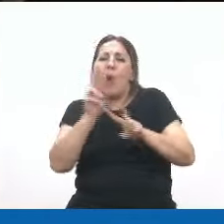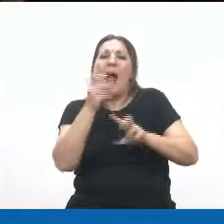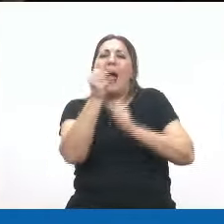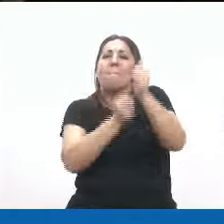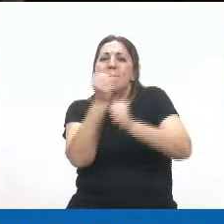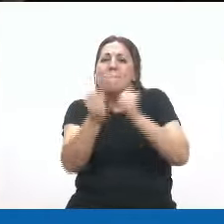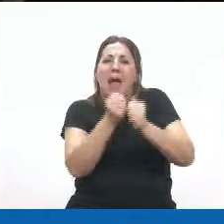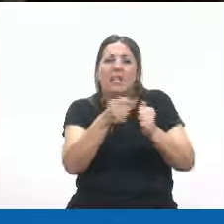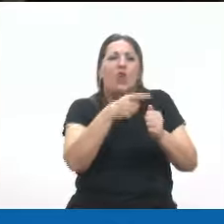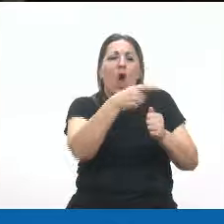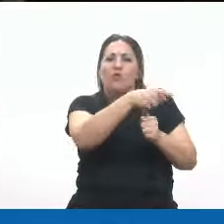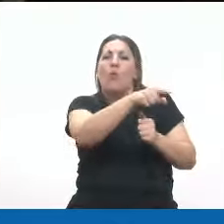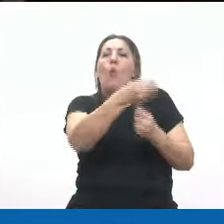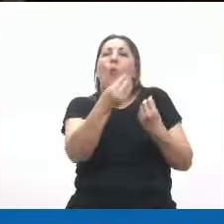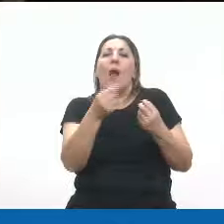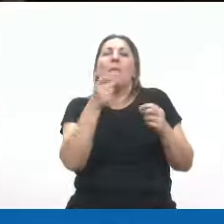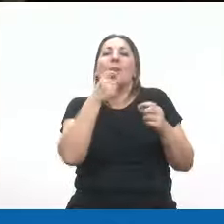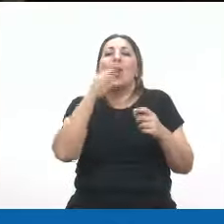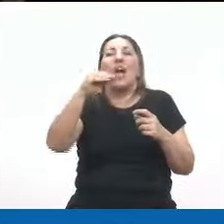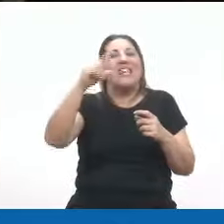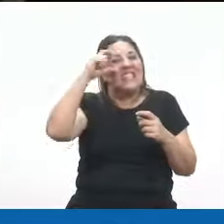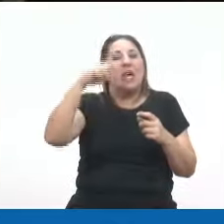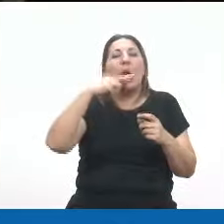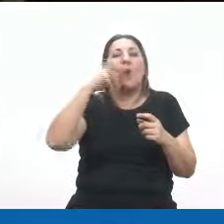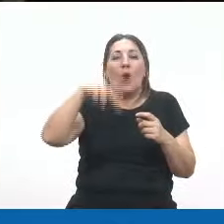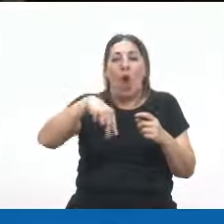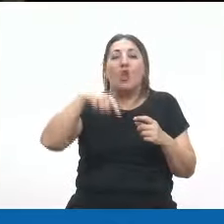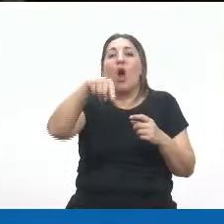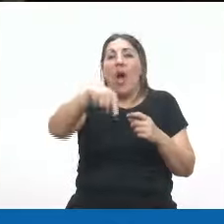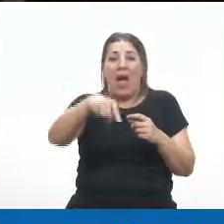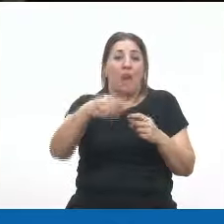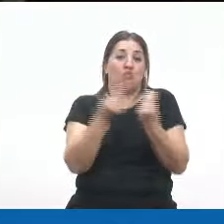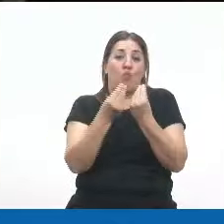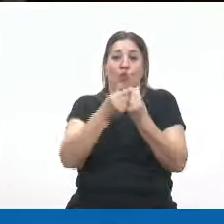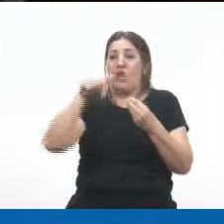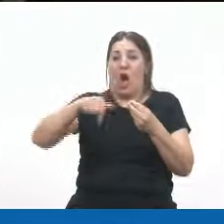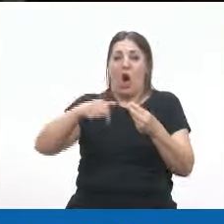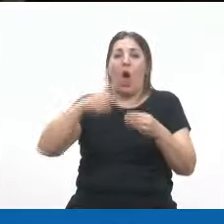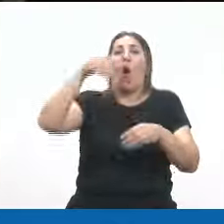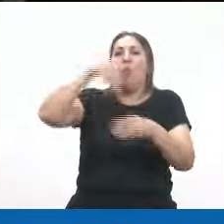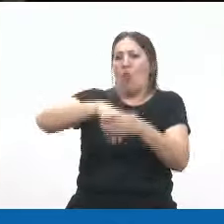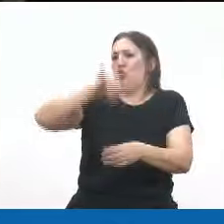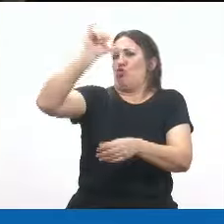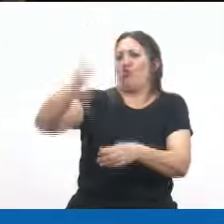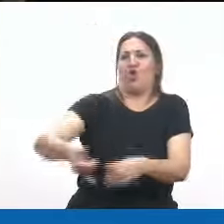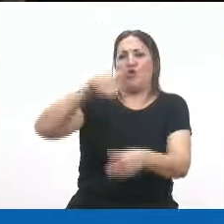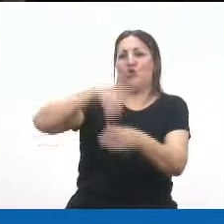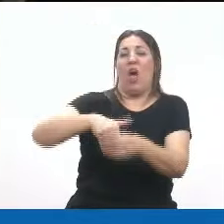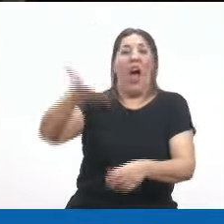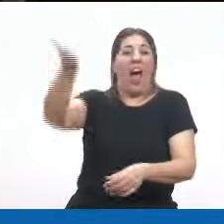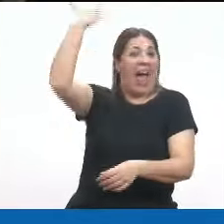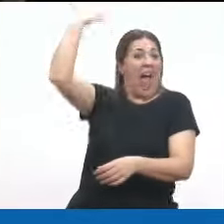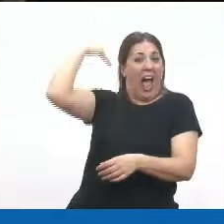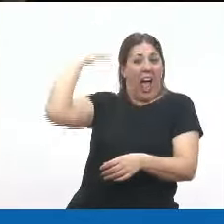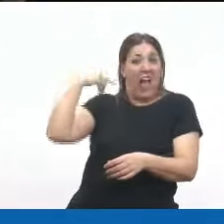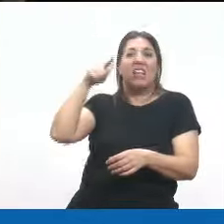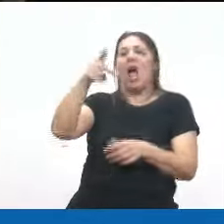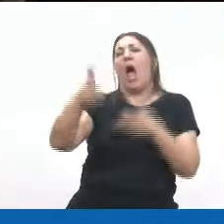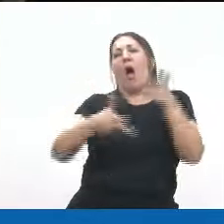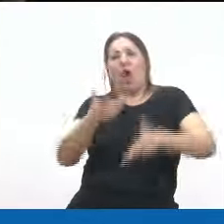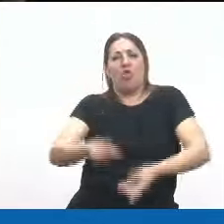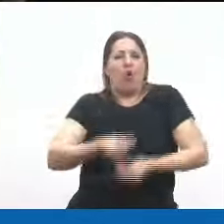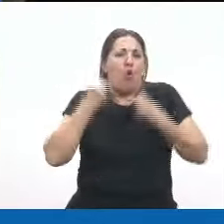muy fructíferos hoy como el de chebron no que muchos de los que ahora votan con las dos manos de este régimen se llenaban la boca hablando de cómo